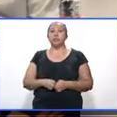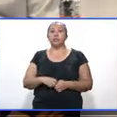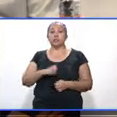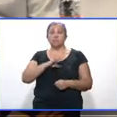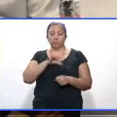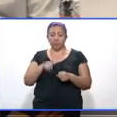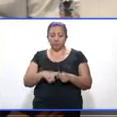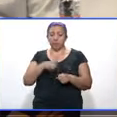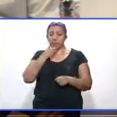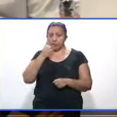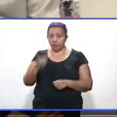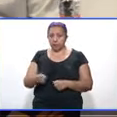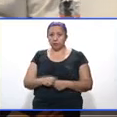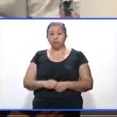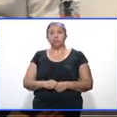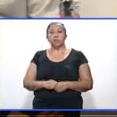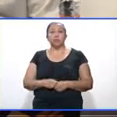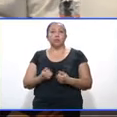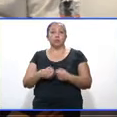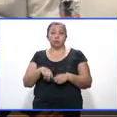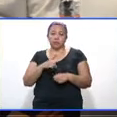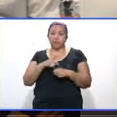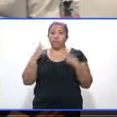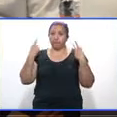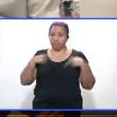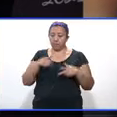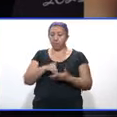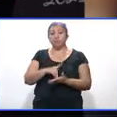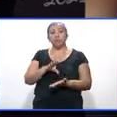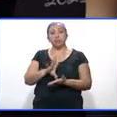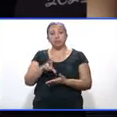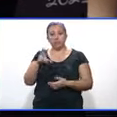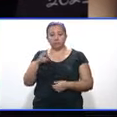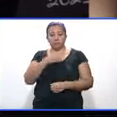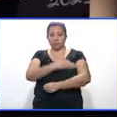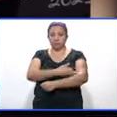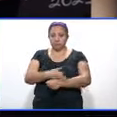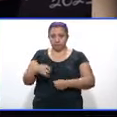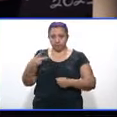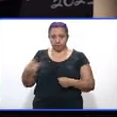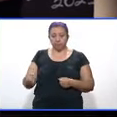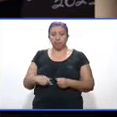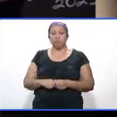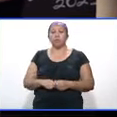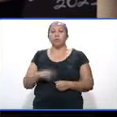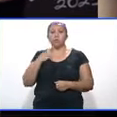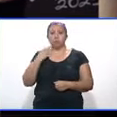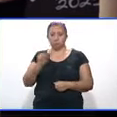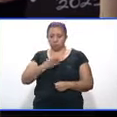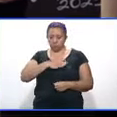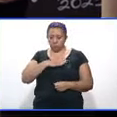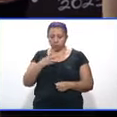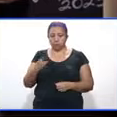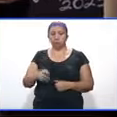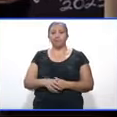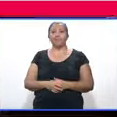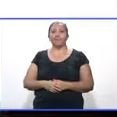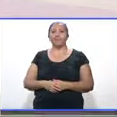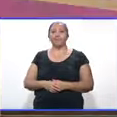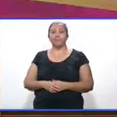especialistas, organizaciones de la sociedad civil, personas con discapacidad y sus familias, con resultados positivos cada año.